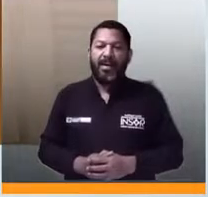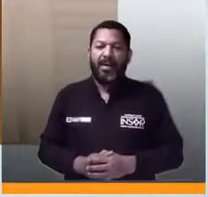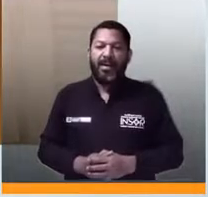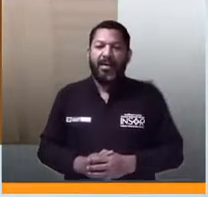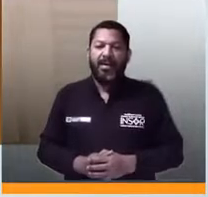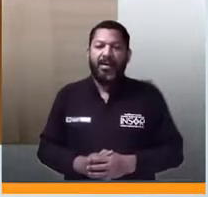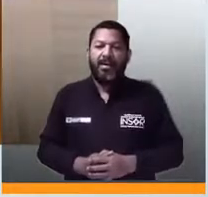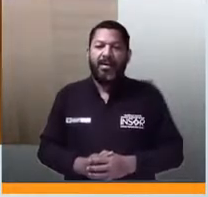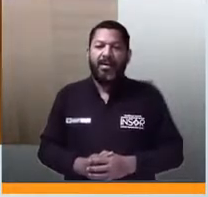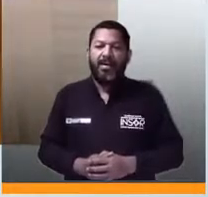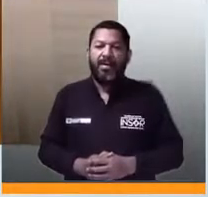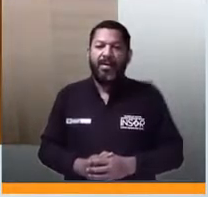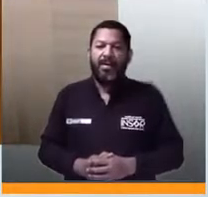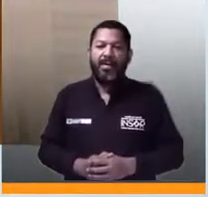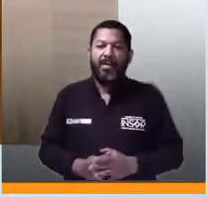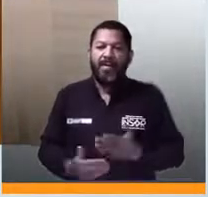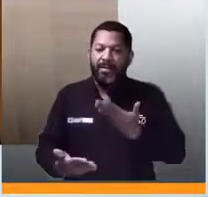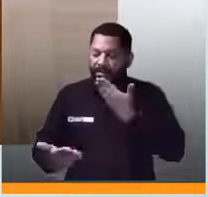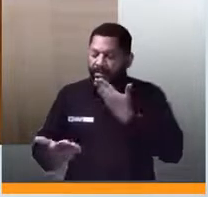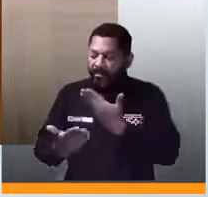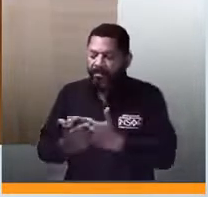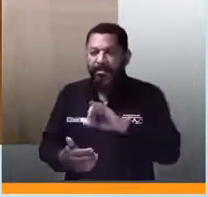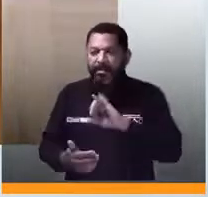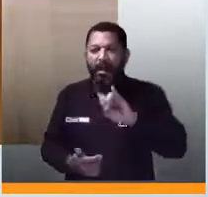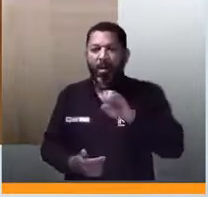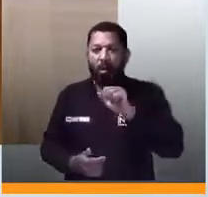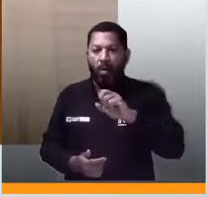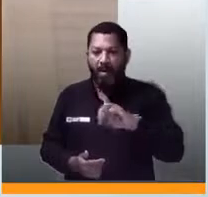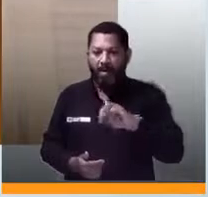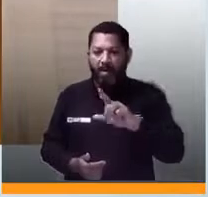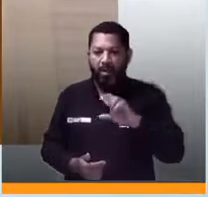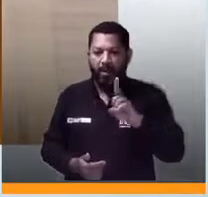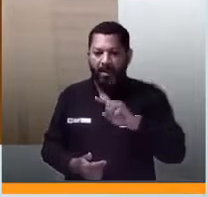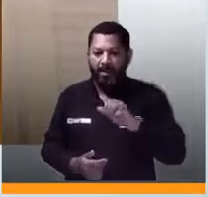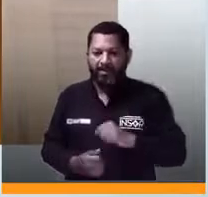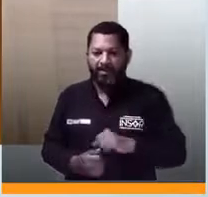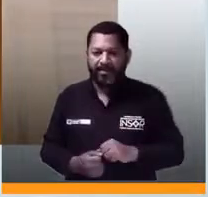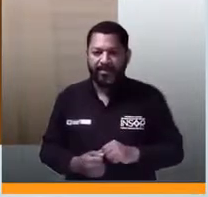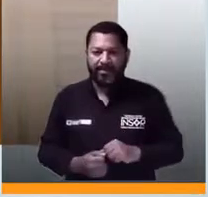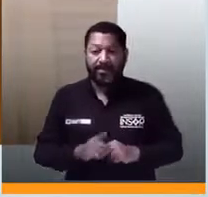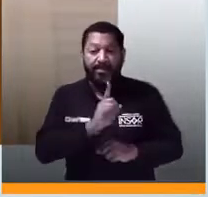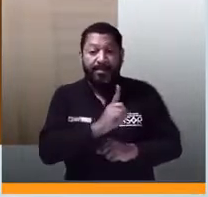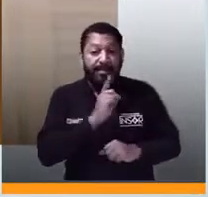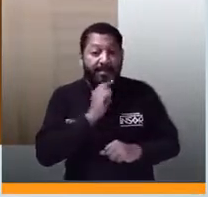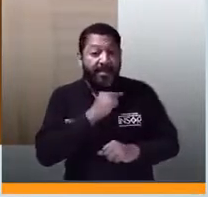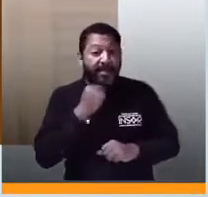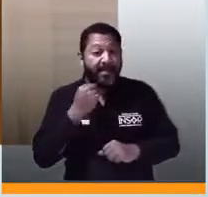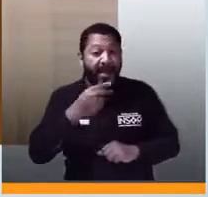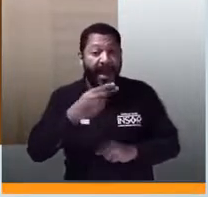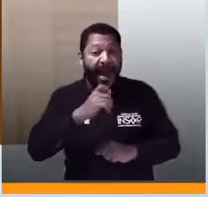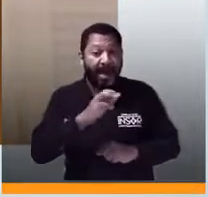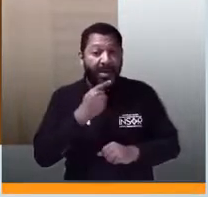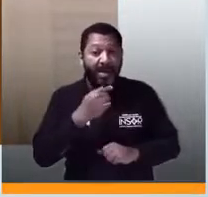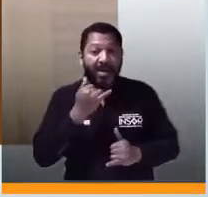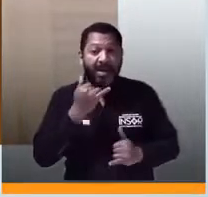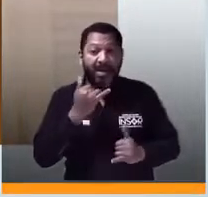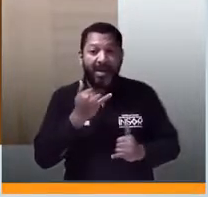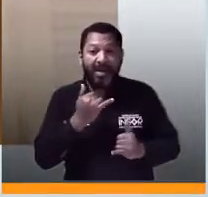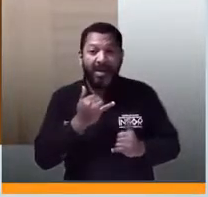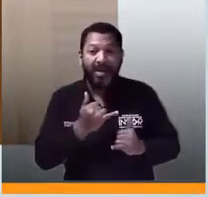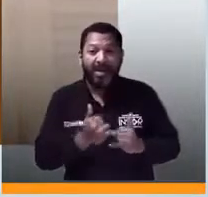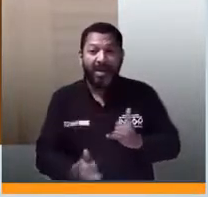Muchas gracias, Juan Luis. Padre Harold, como está usted muy cómodo hablando de último,